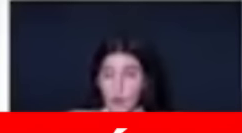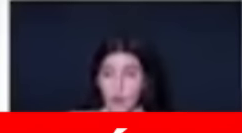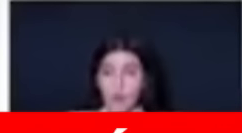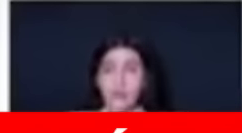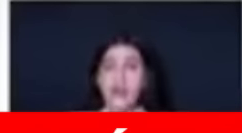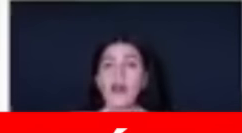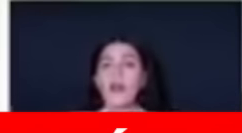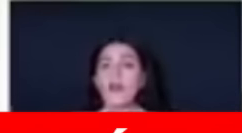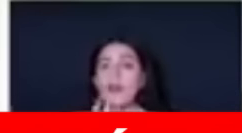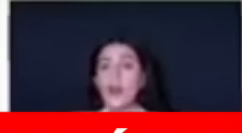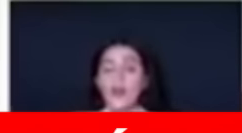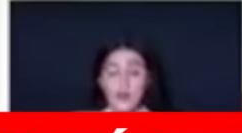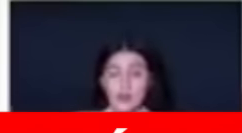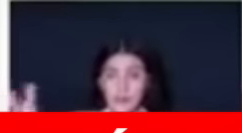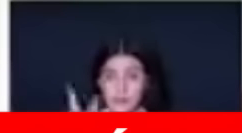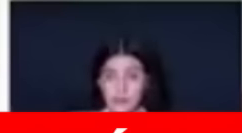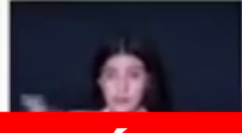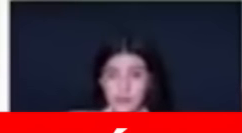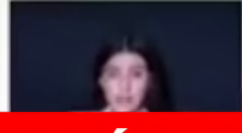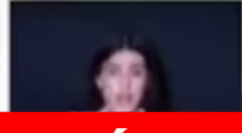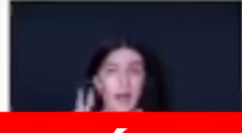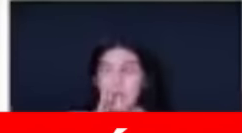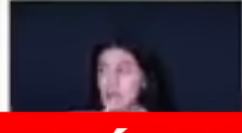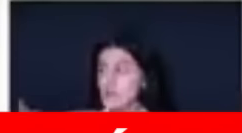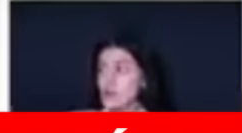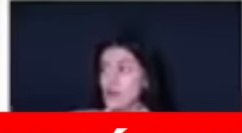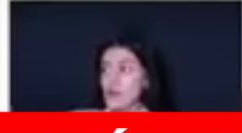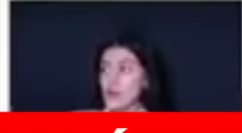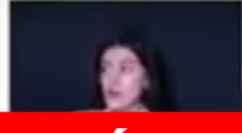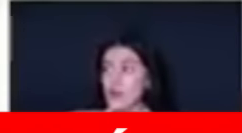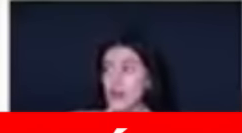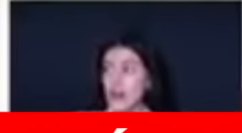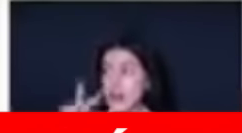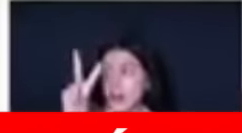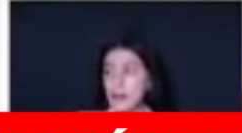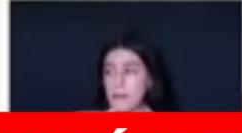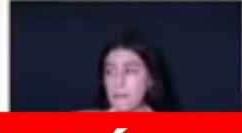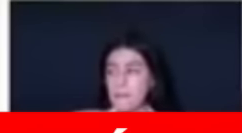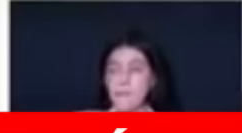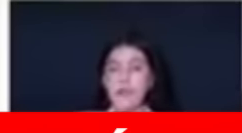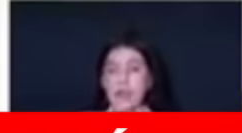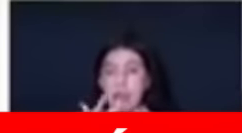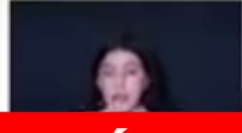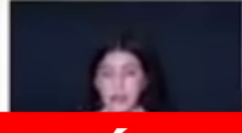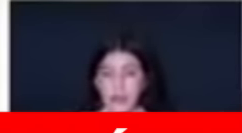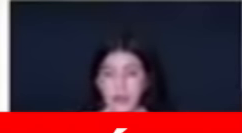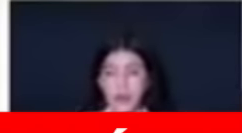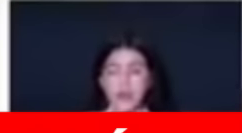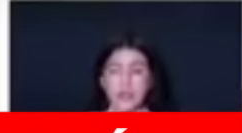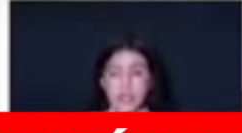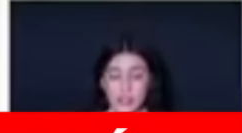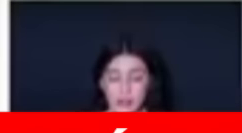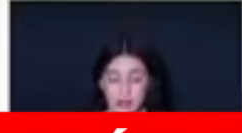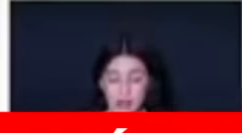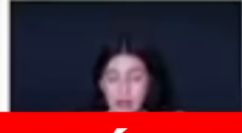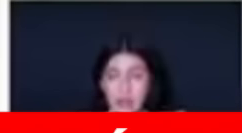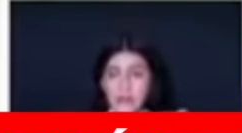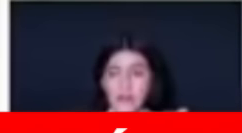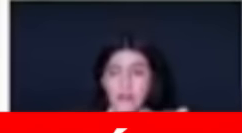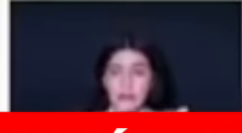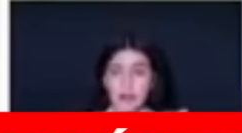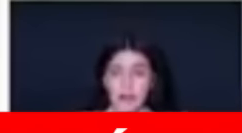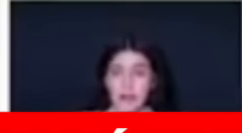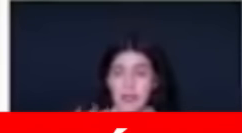muy evidente en todo el país. La verdad del dolor de las familias lastimadas por